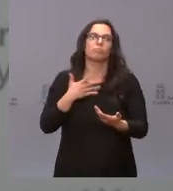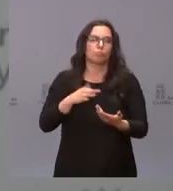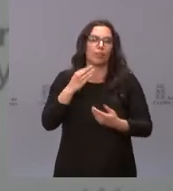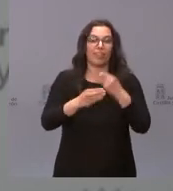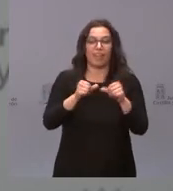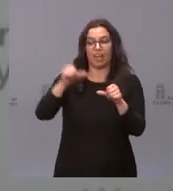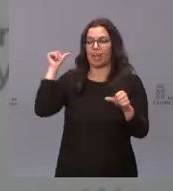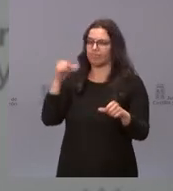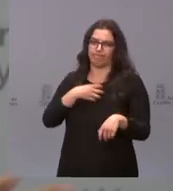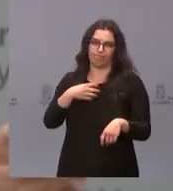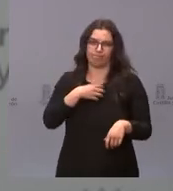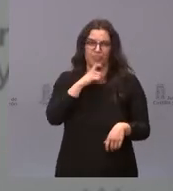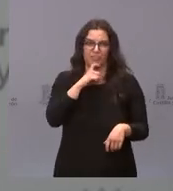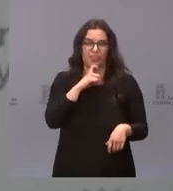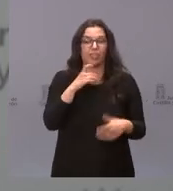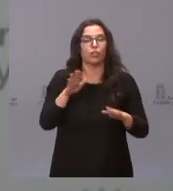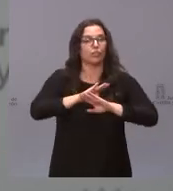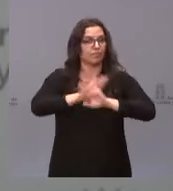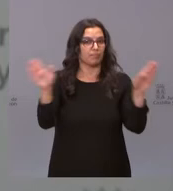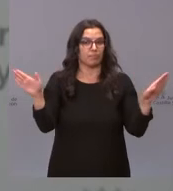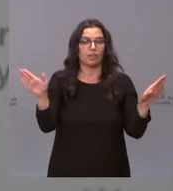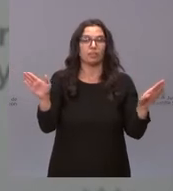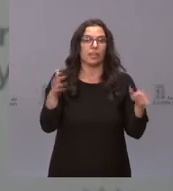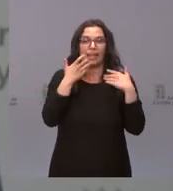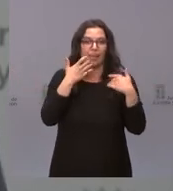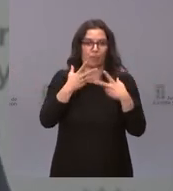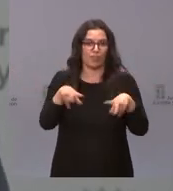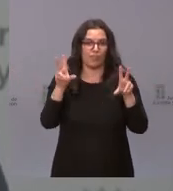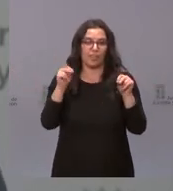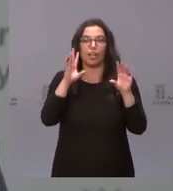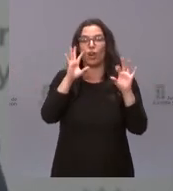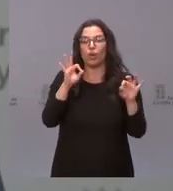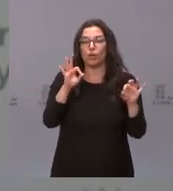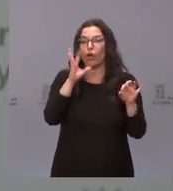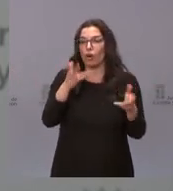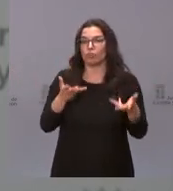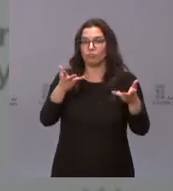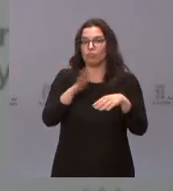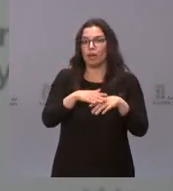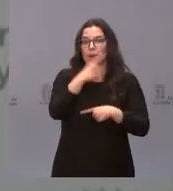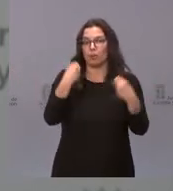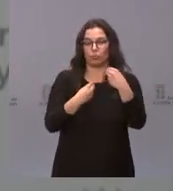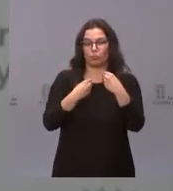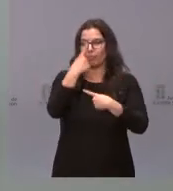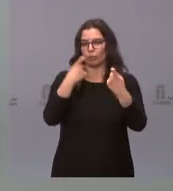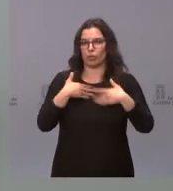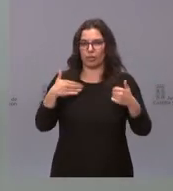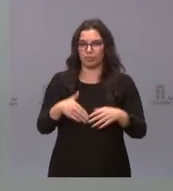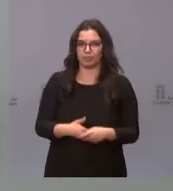difícil en otras condiciones y yo con esto pues terminó los ejemplos y lógicamente a su disposición para cualquier pregunta